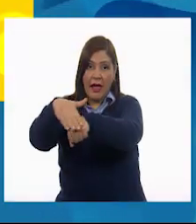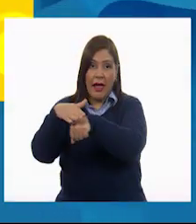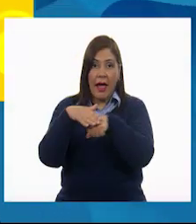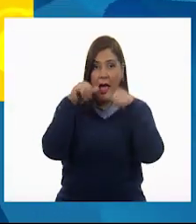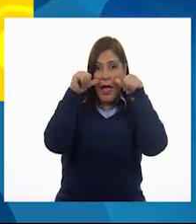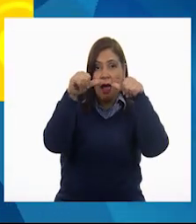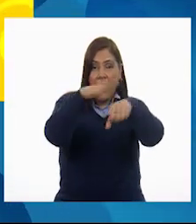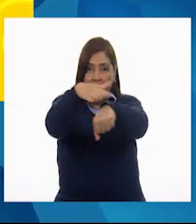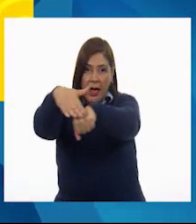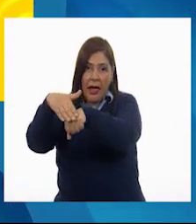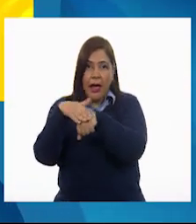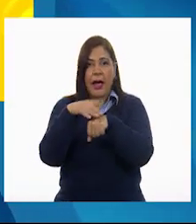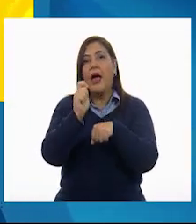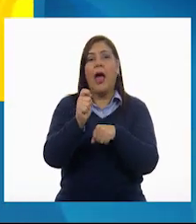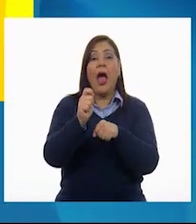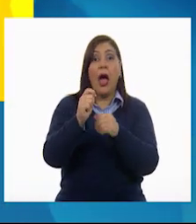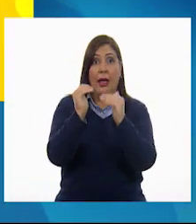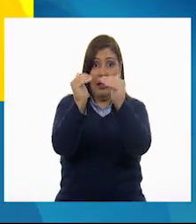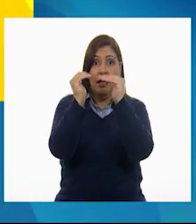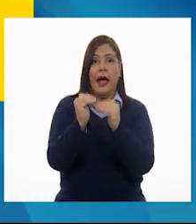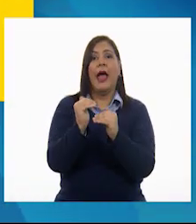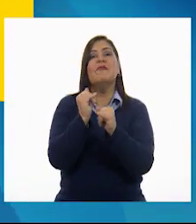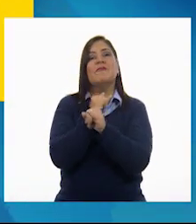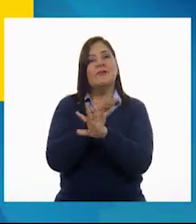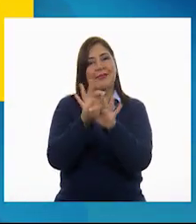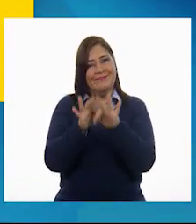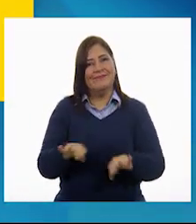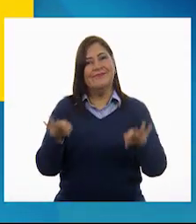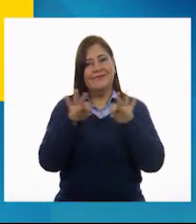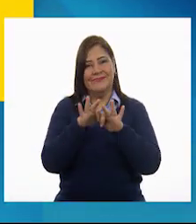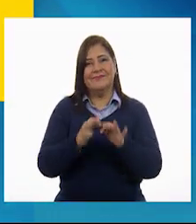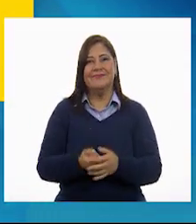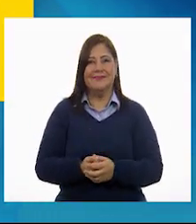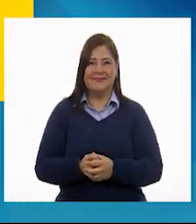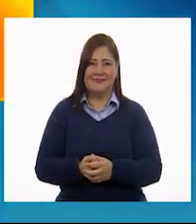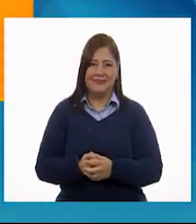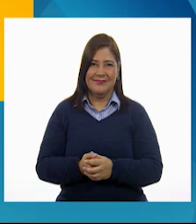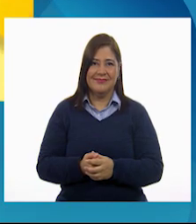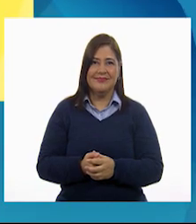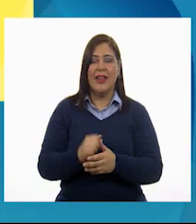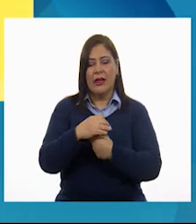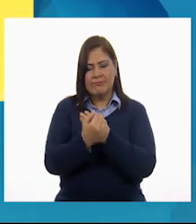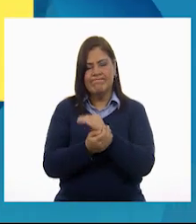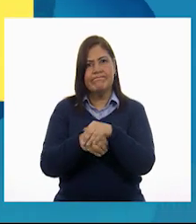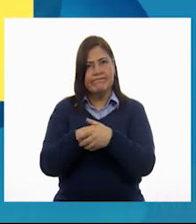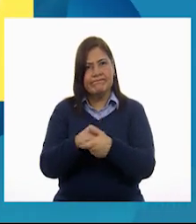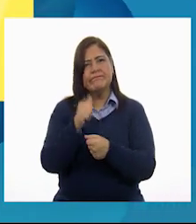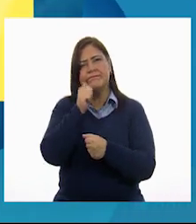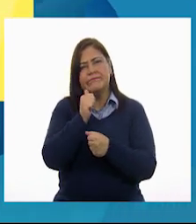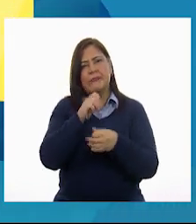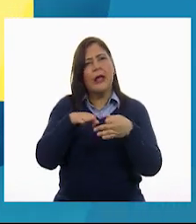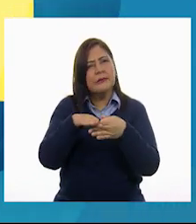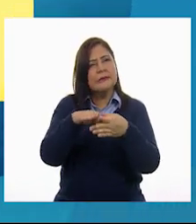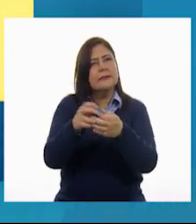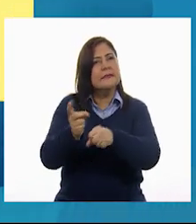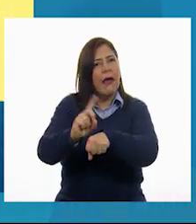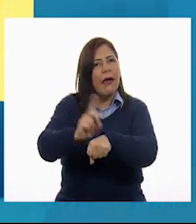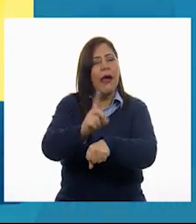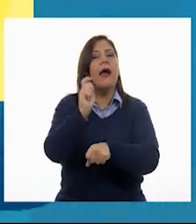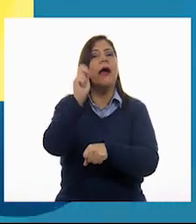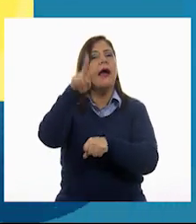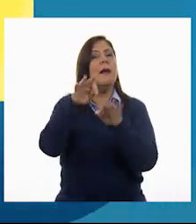¡Atención! ¡Atención! A continuación, información importante. Lavarnos las manos varias veces al día